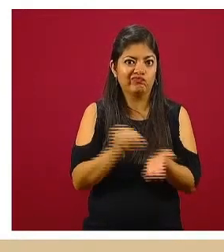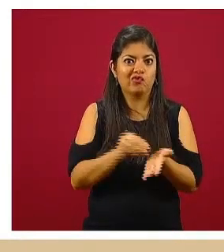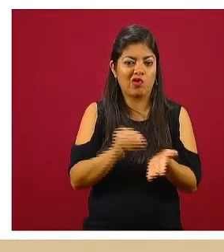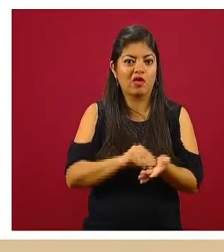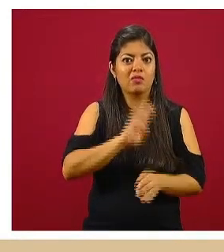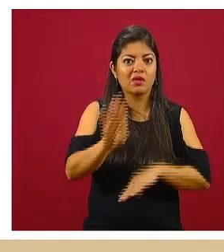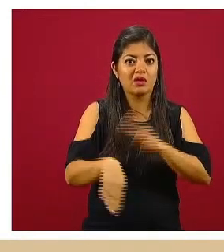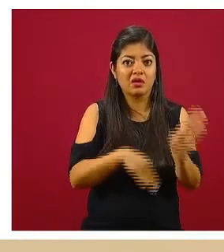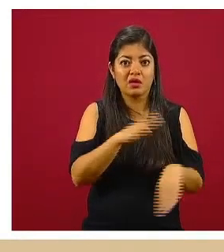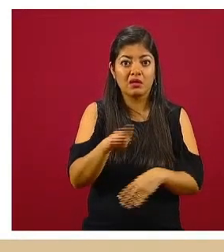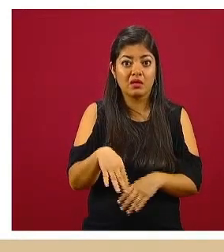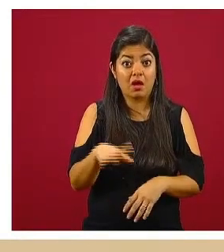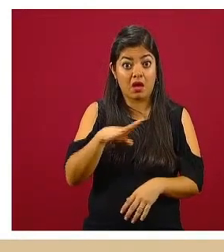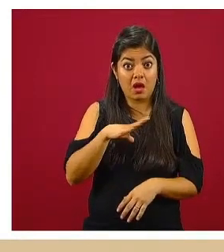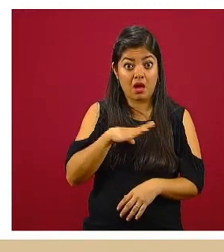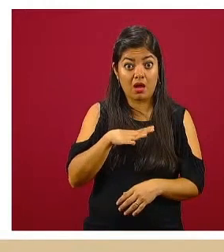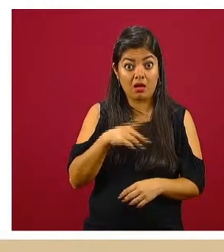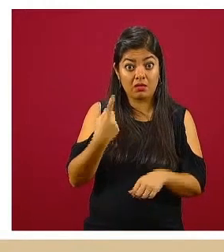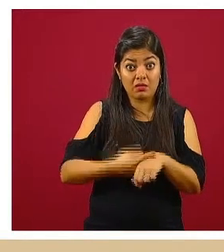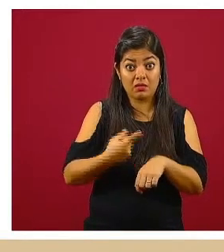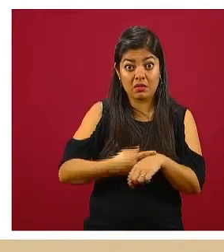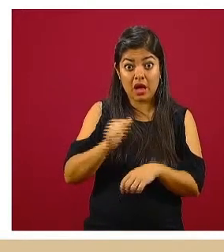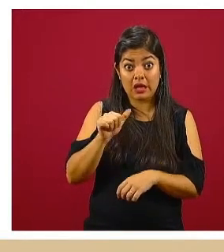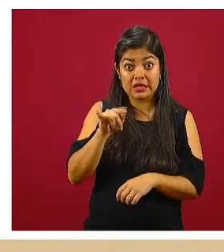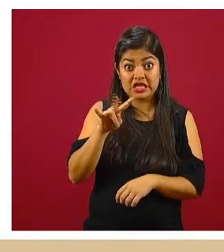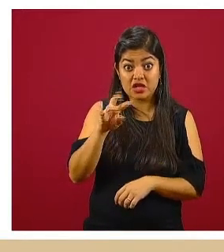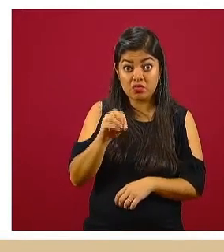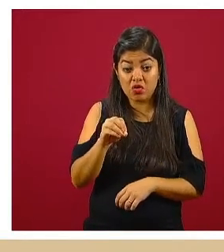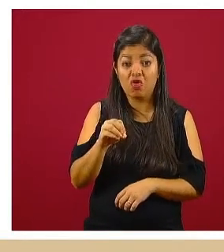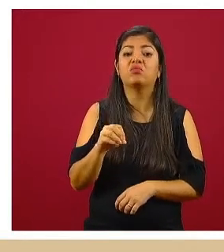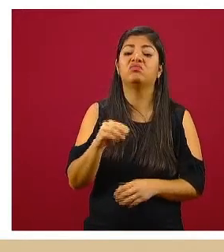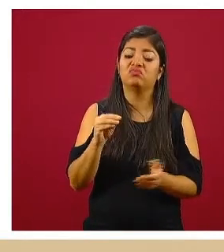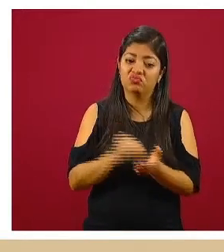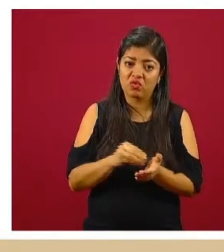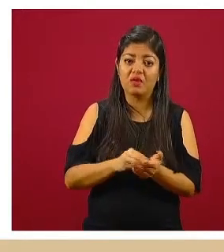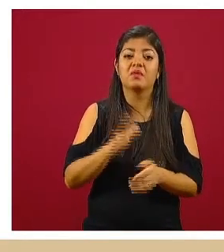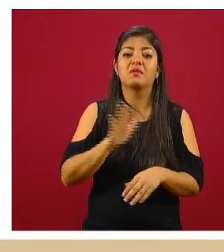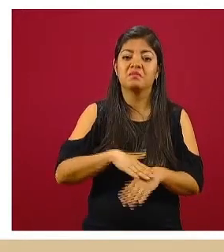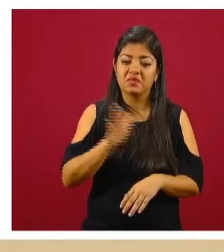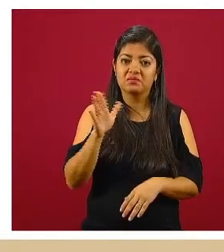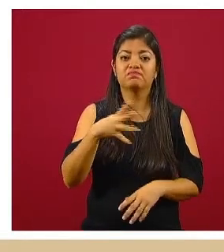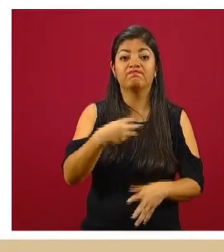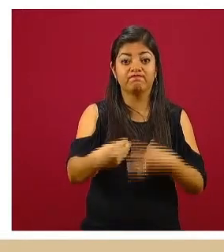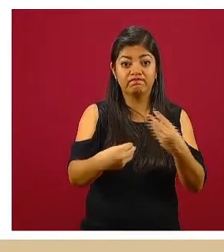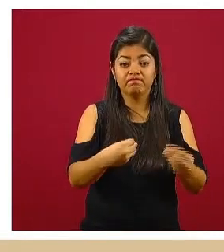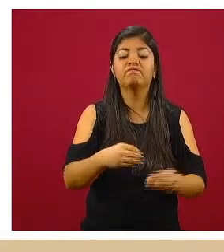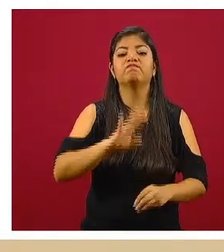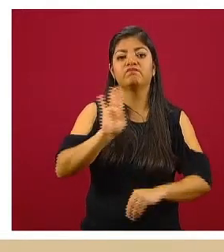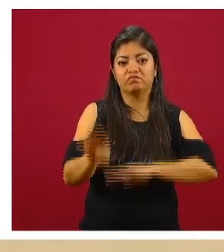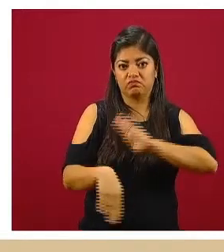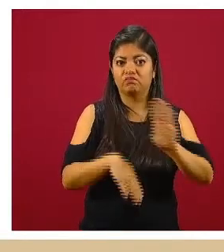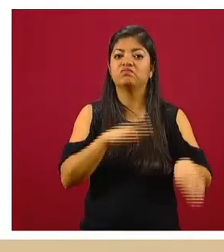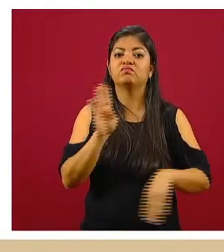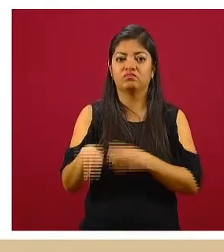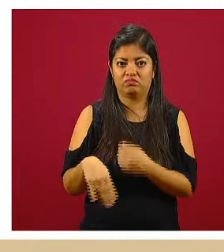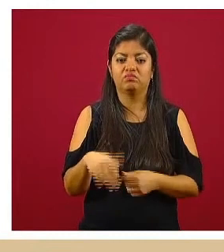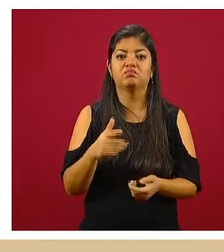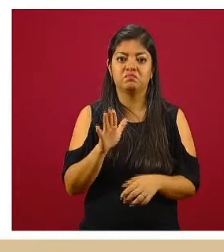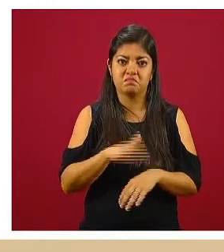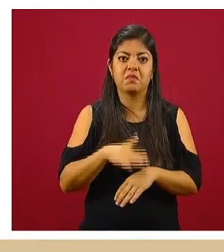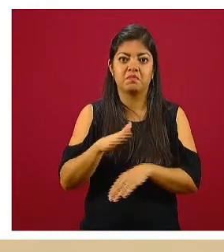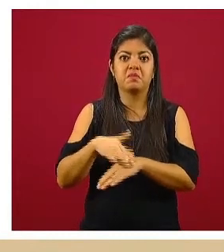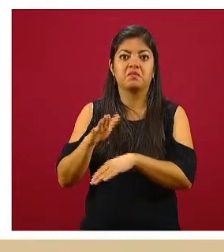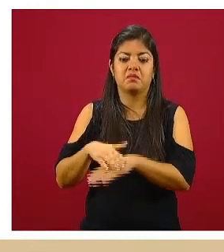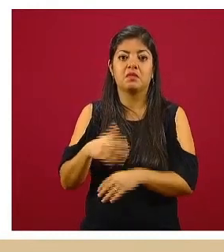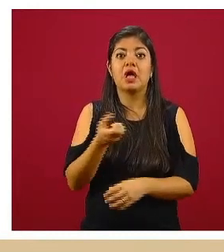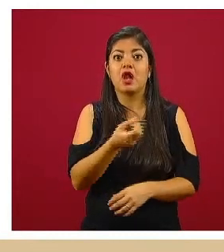mientras siga activa la enfermedad y mientras siga activa los contagios y haya personas que tienen condiciones de